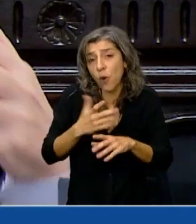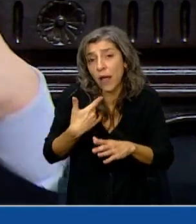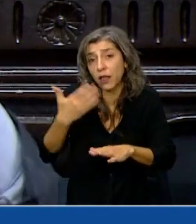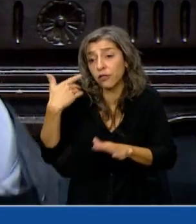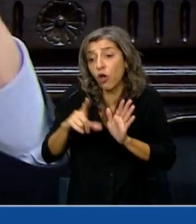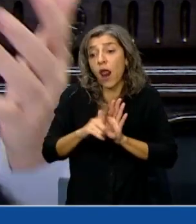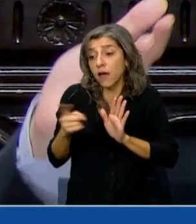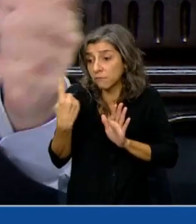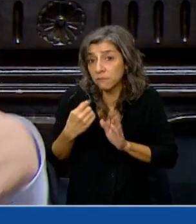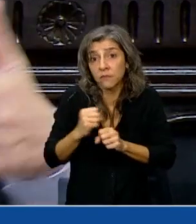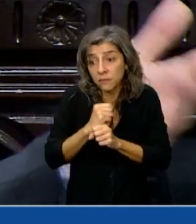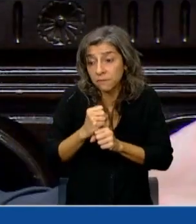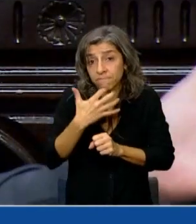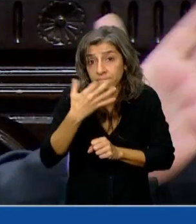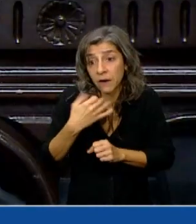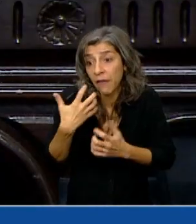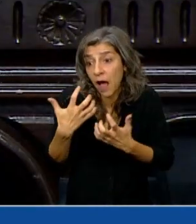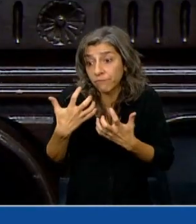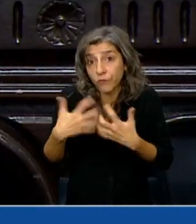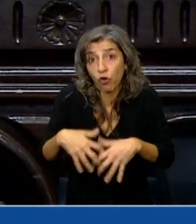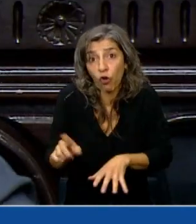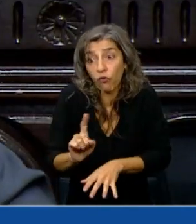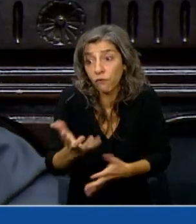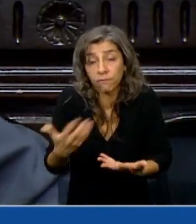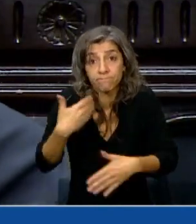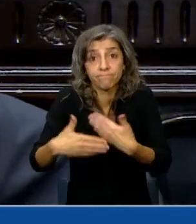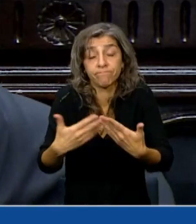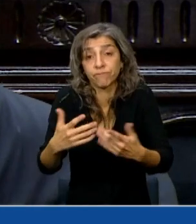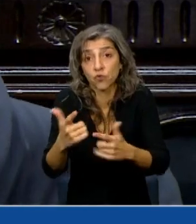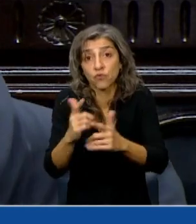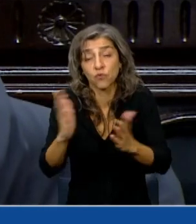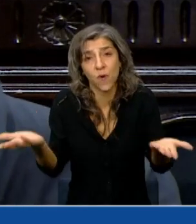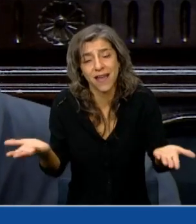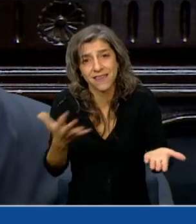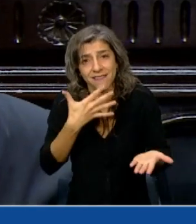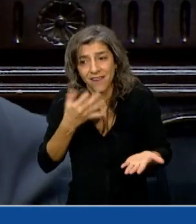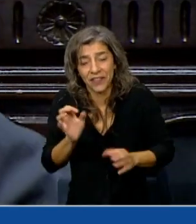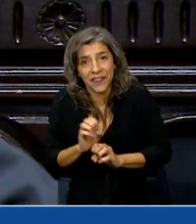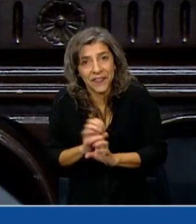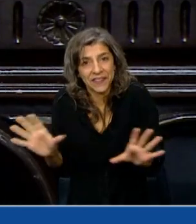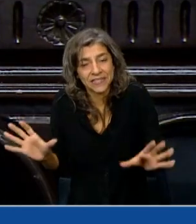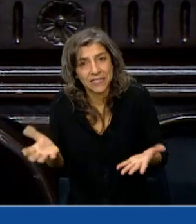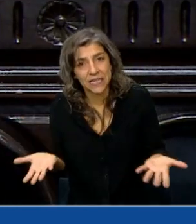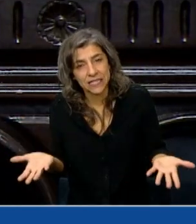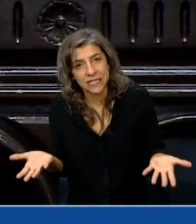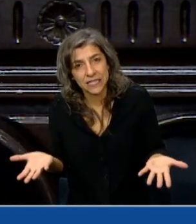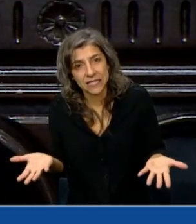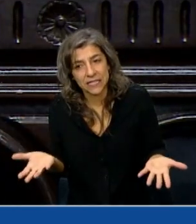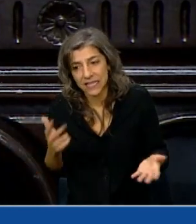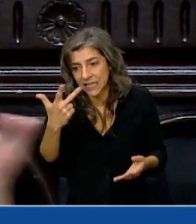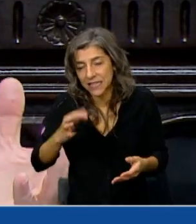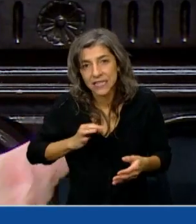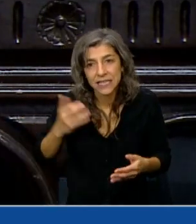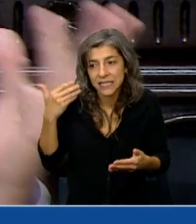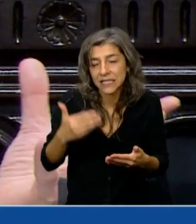funcionó. Nosotros decimos que también contó con la anuencia de nuestro bloque, pero que es una catástrofe. Pasaron 3 años.